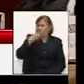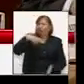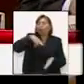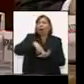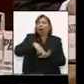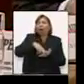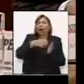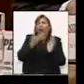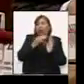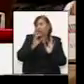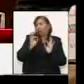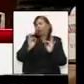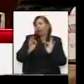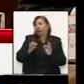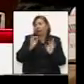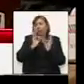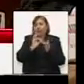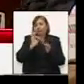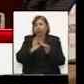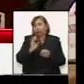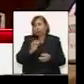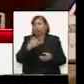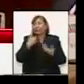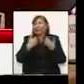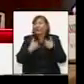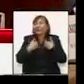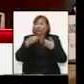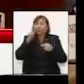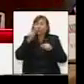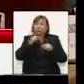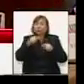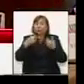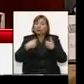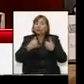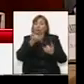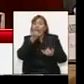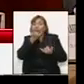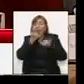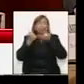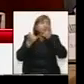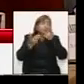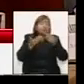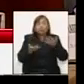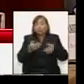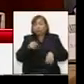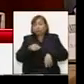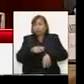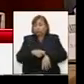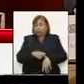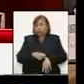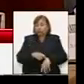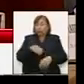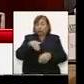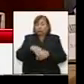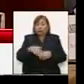función, no específica. Ahí tienes que ver los casos que se suscitan en el momento dado.